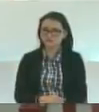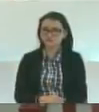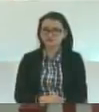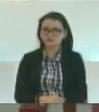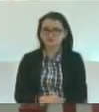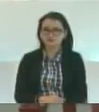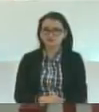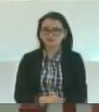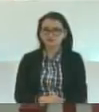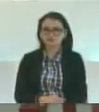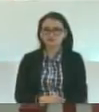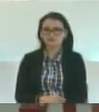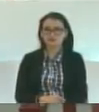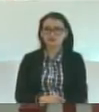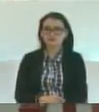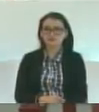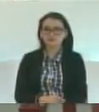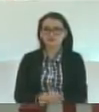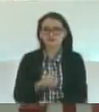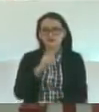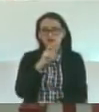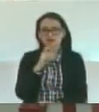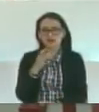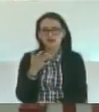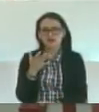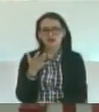estaba gobernando en los Estados Unidos Bill Clinton.